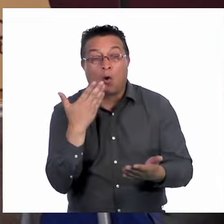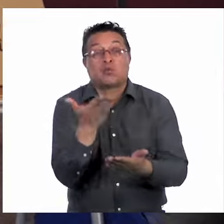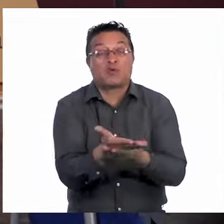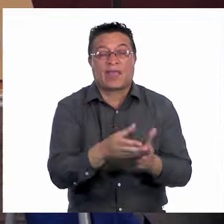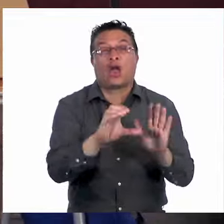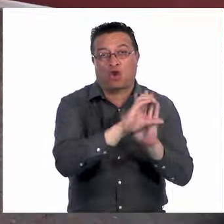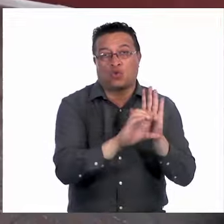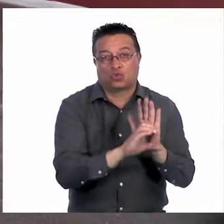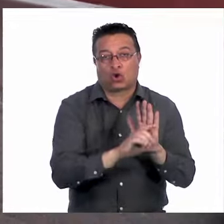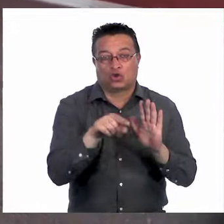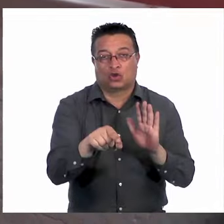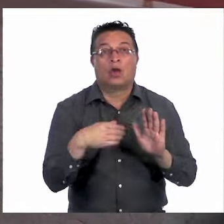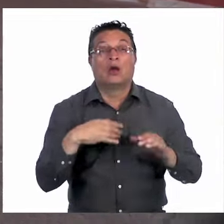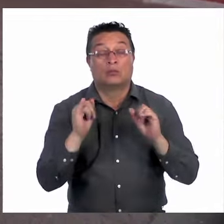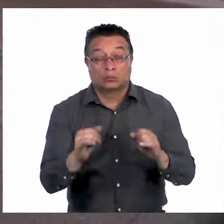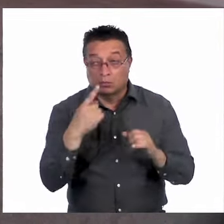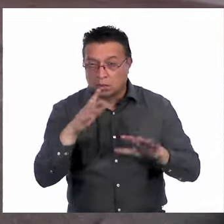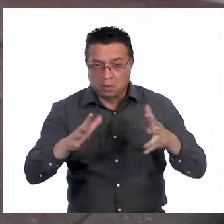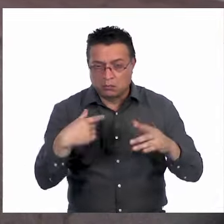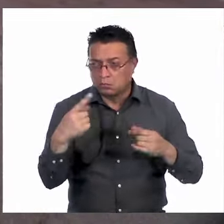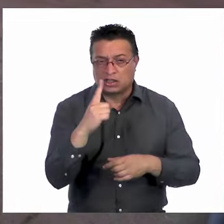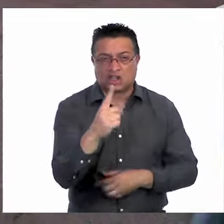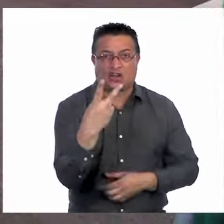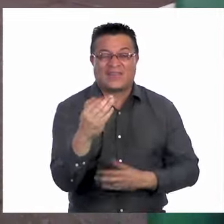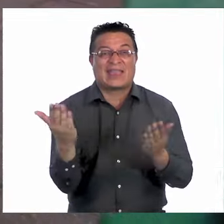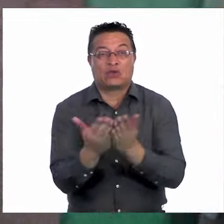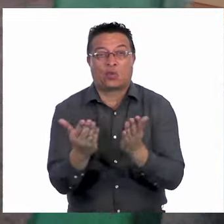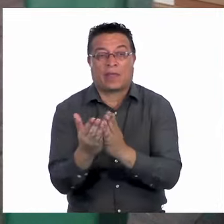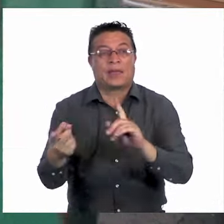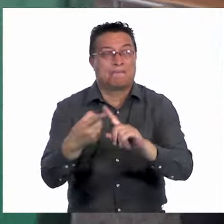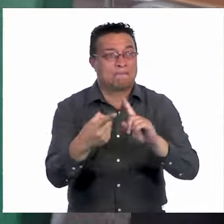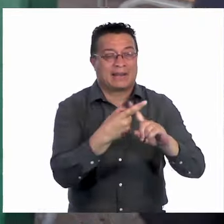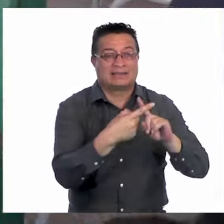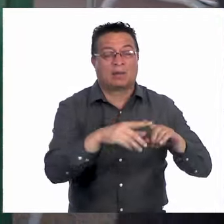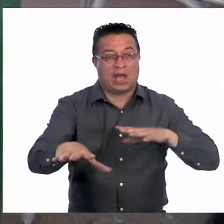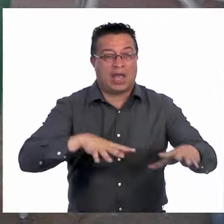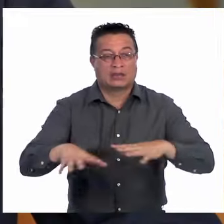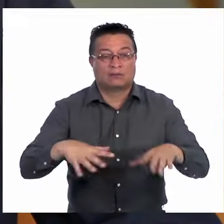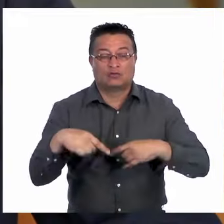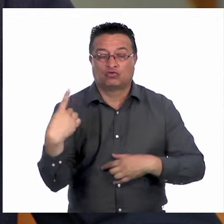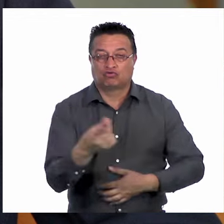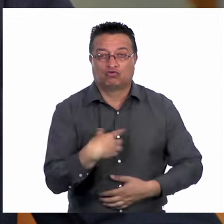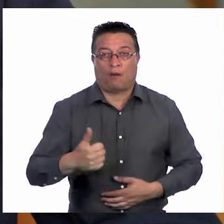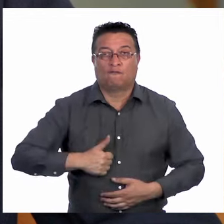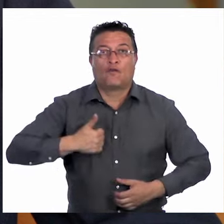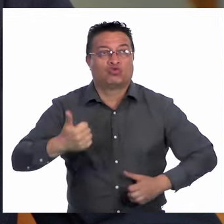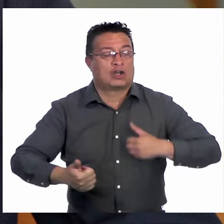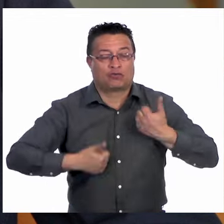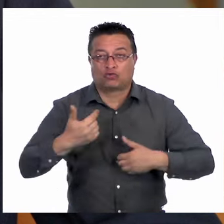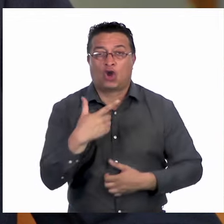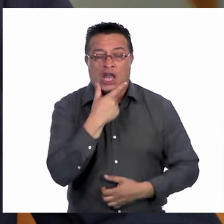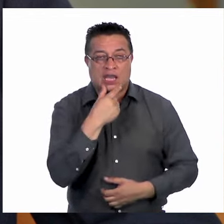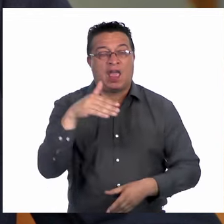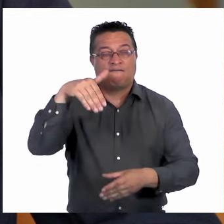la nueva propuesta de constitución, dando con aproximadamente 120 estudiantes que participaron en esta actividad. Fue todo voluntariado las